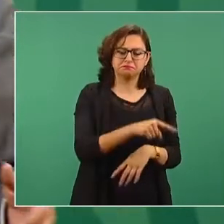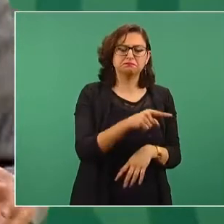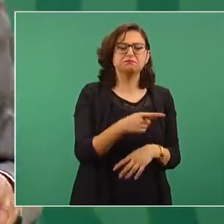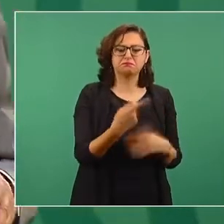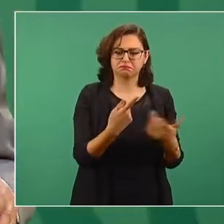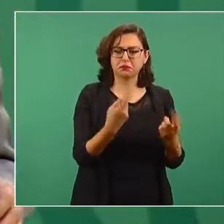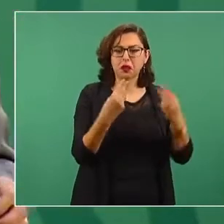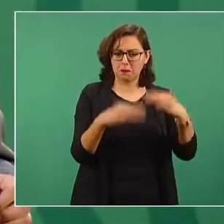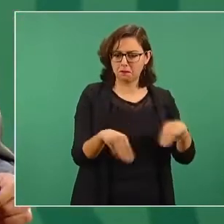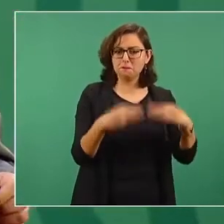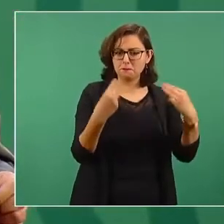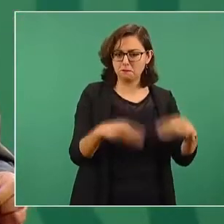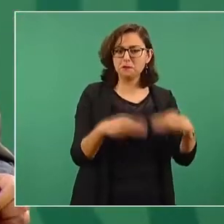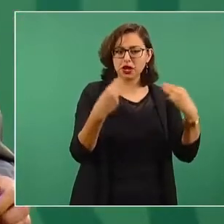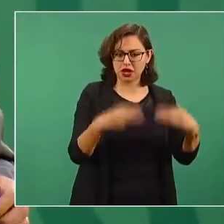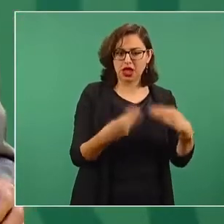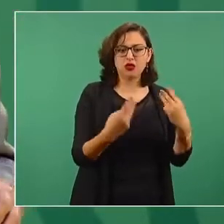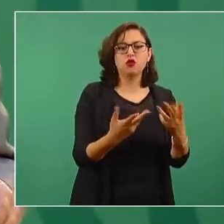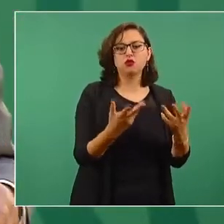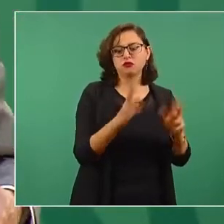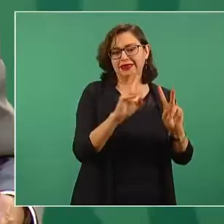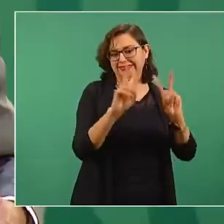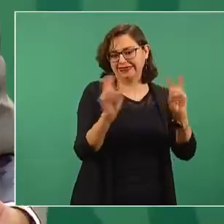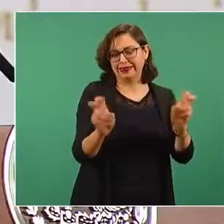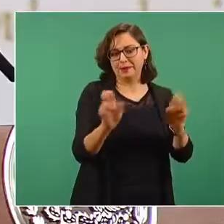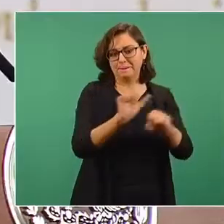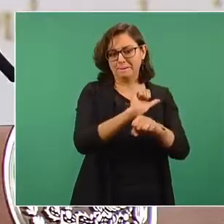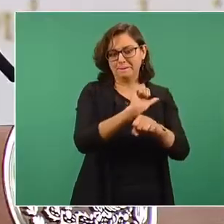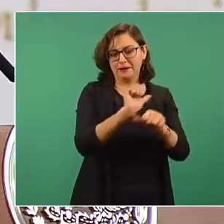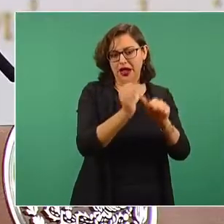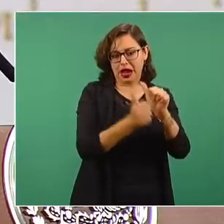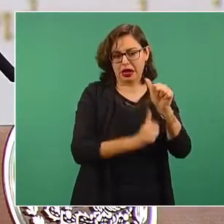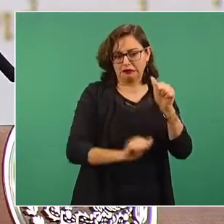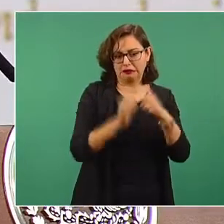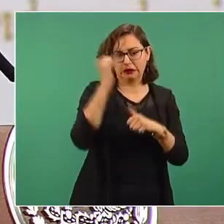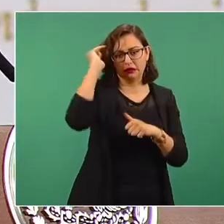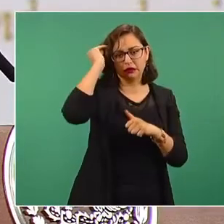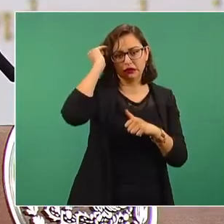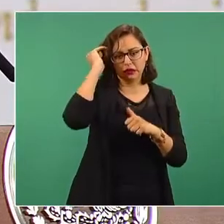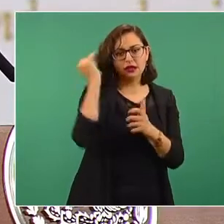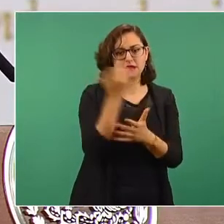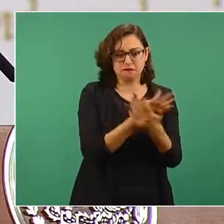de las artesanías de todas las comunidades indígenas,